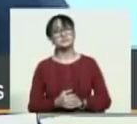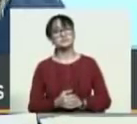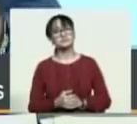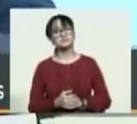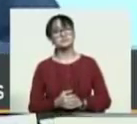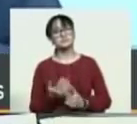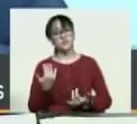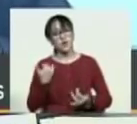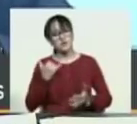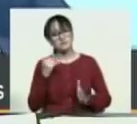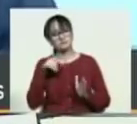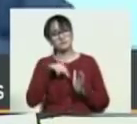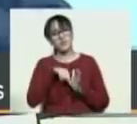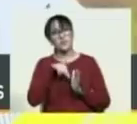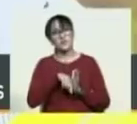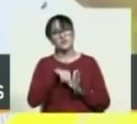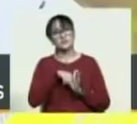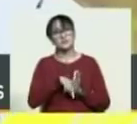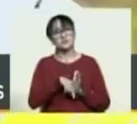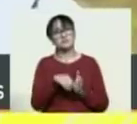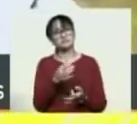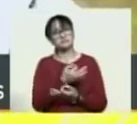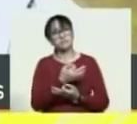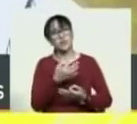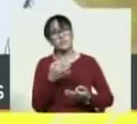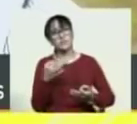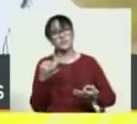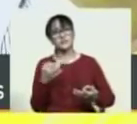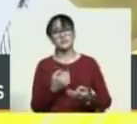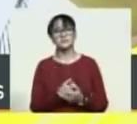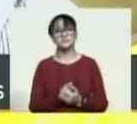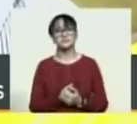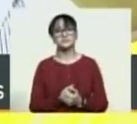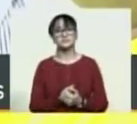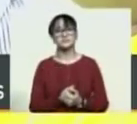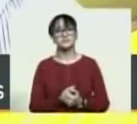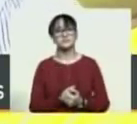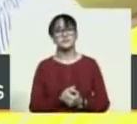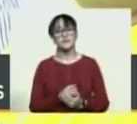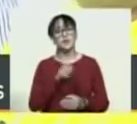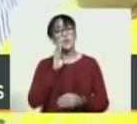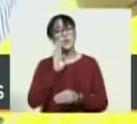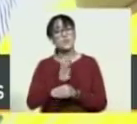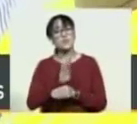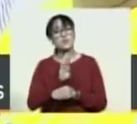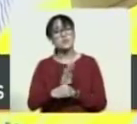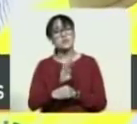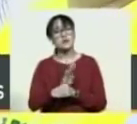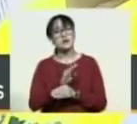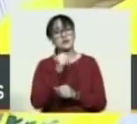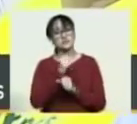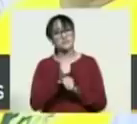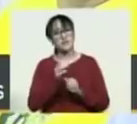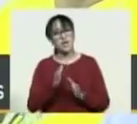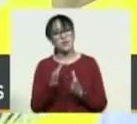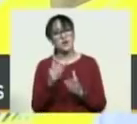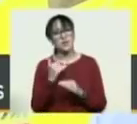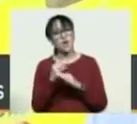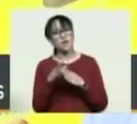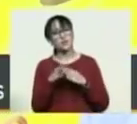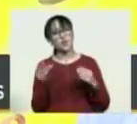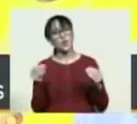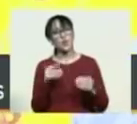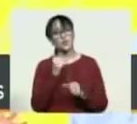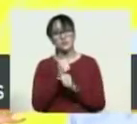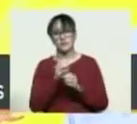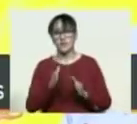he profundizado y he perfeccionado, es cuidar a la clase obrera como un todo, a